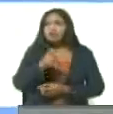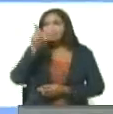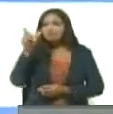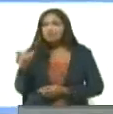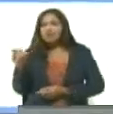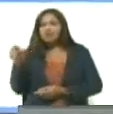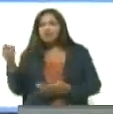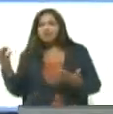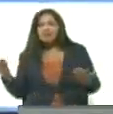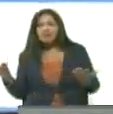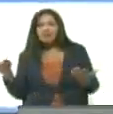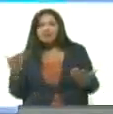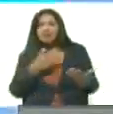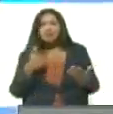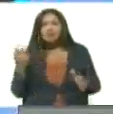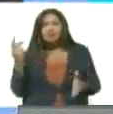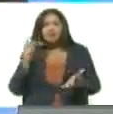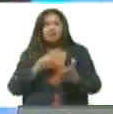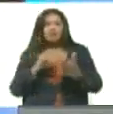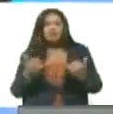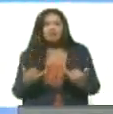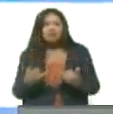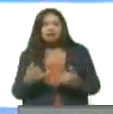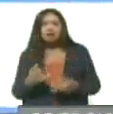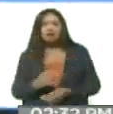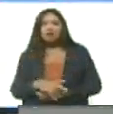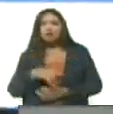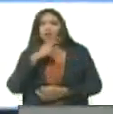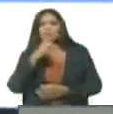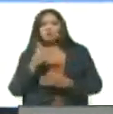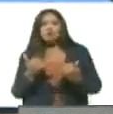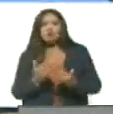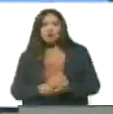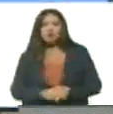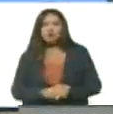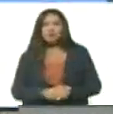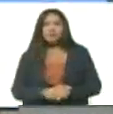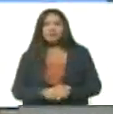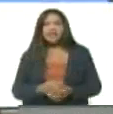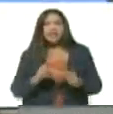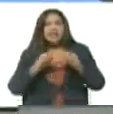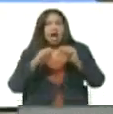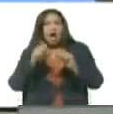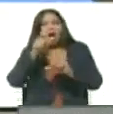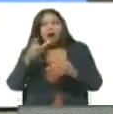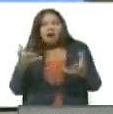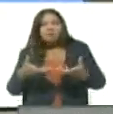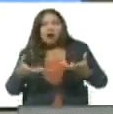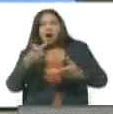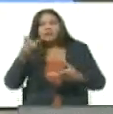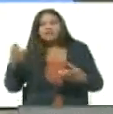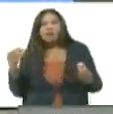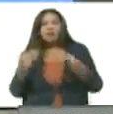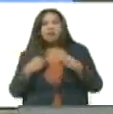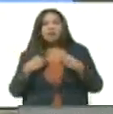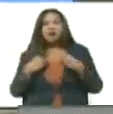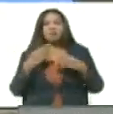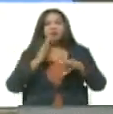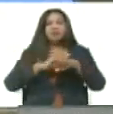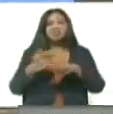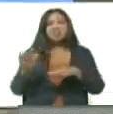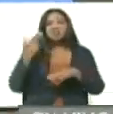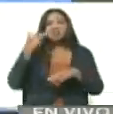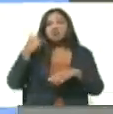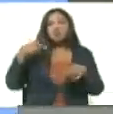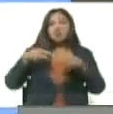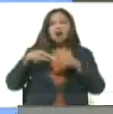aquellos que llegaron a la barbaridad de quemar gente viva porque tenían el color de piel de